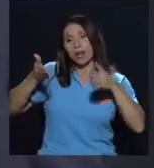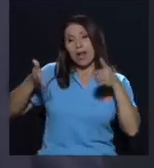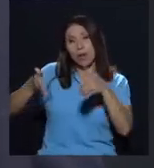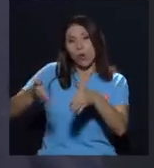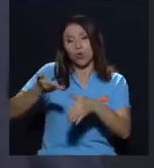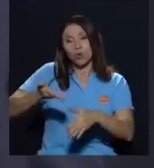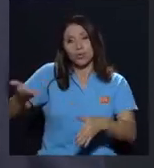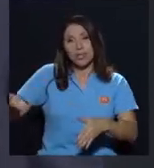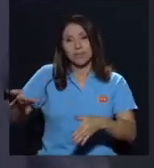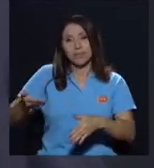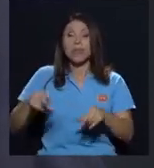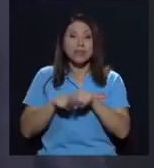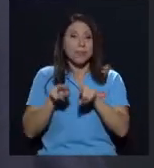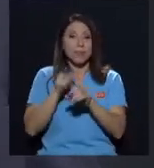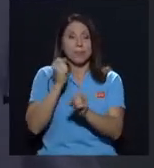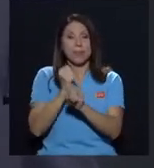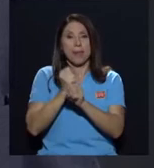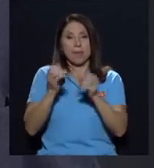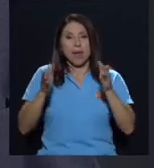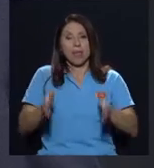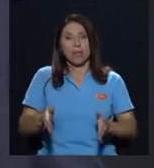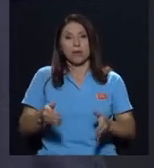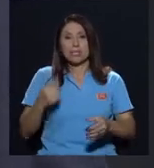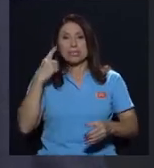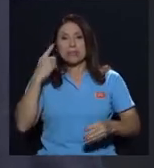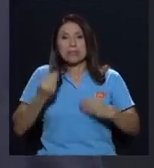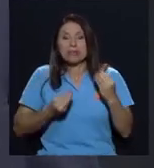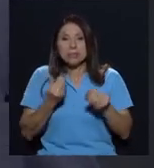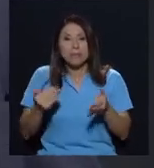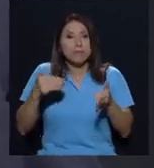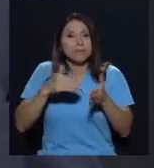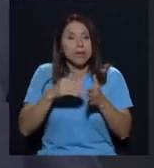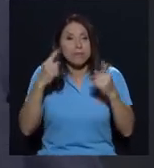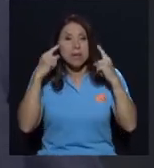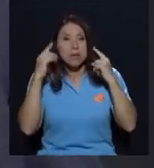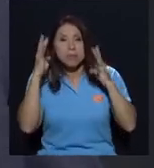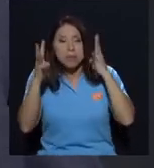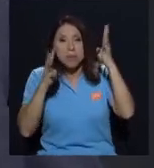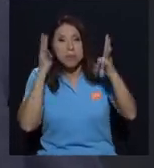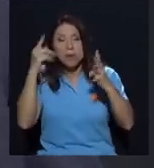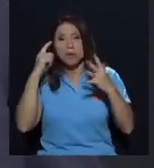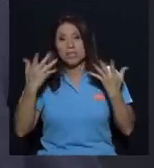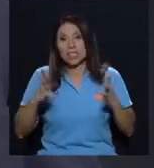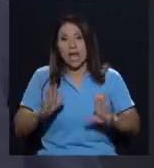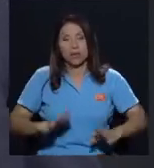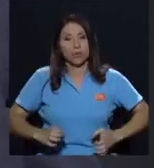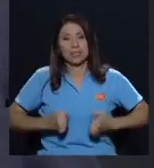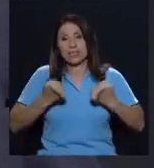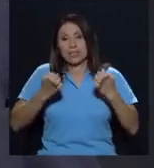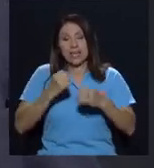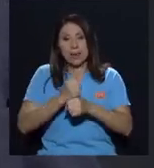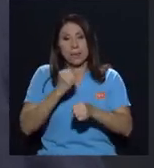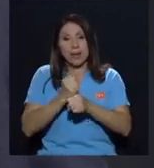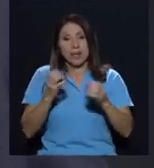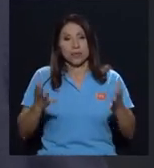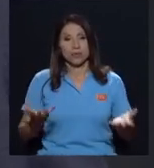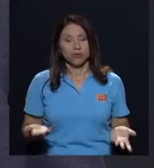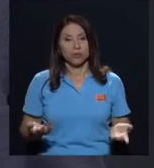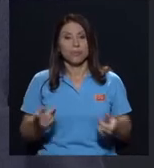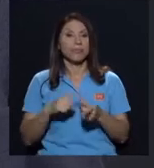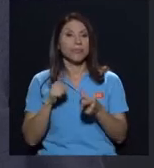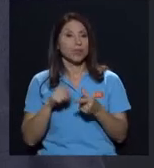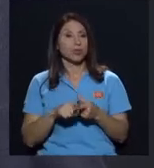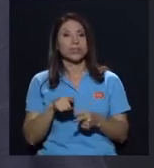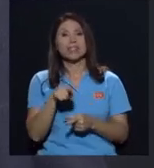activamente ya no ya no existe como dejemos frente a los perdedores es